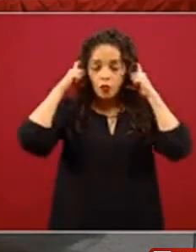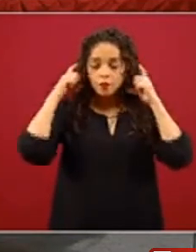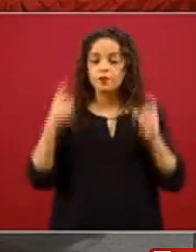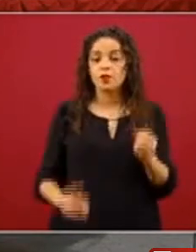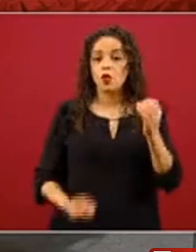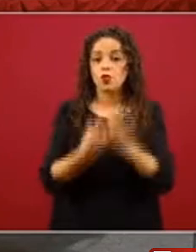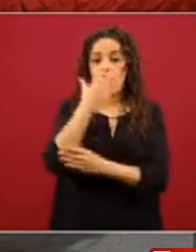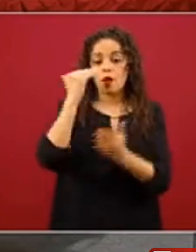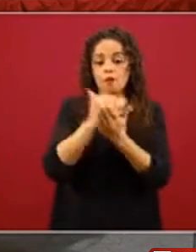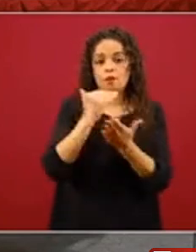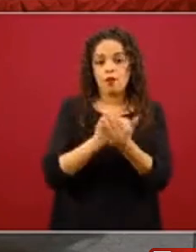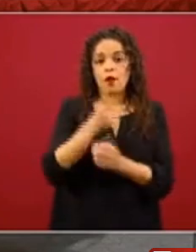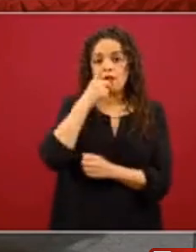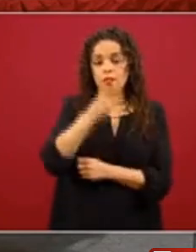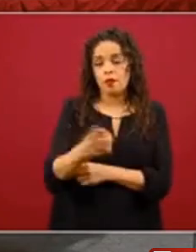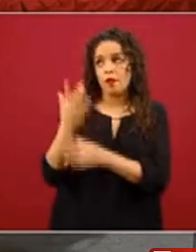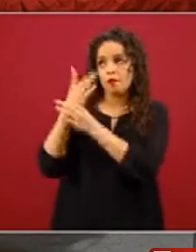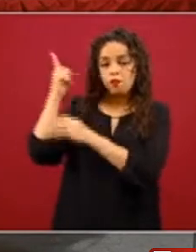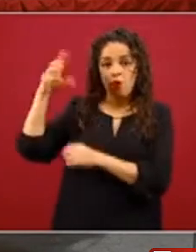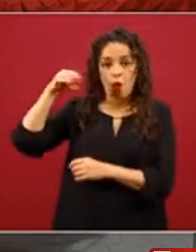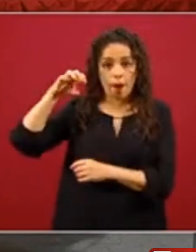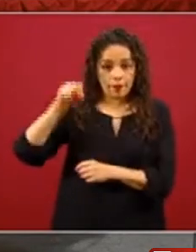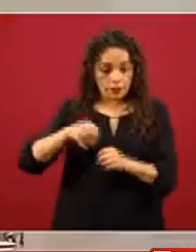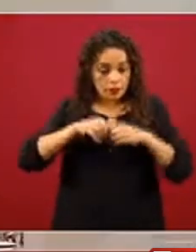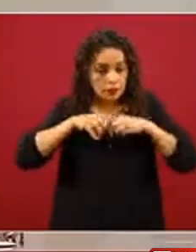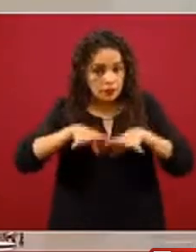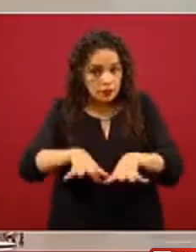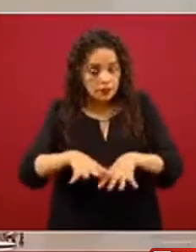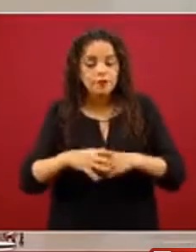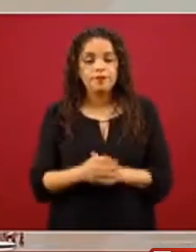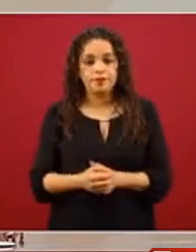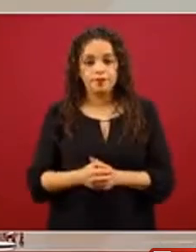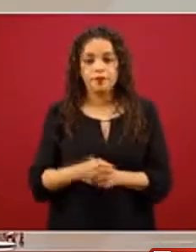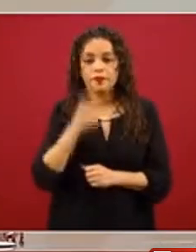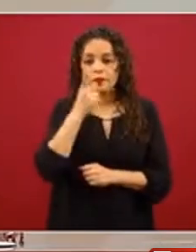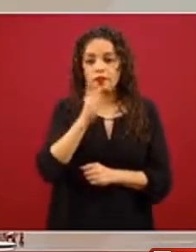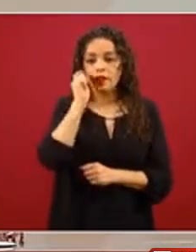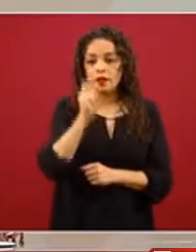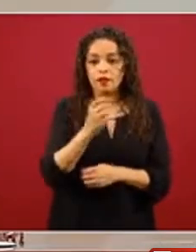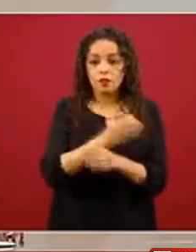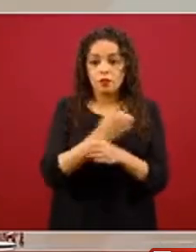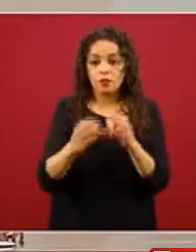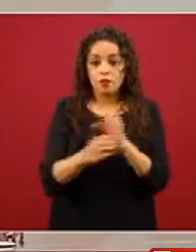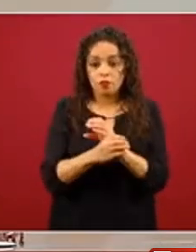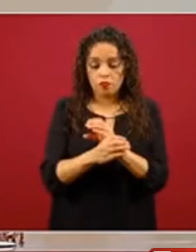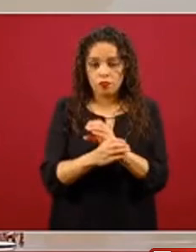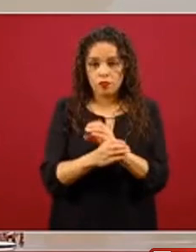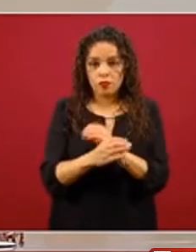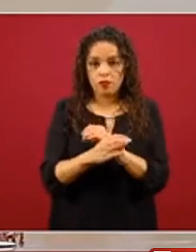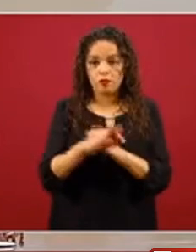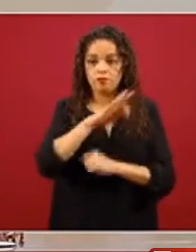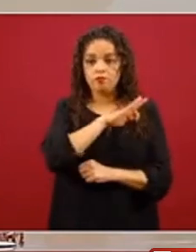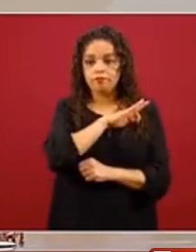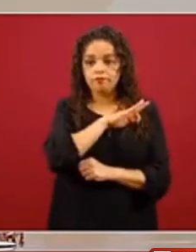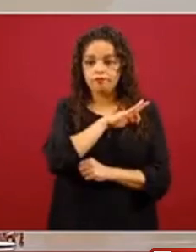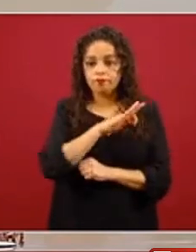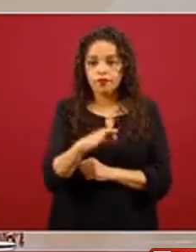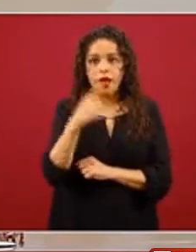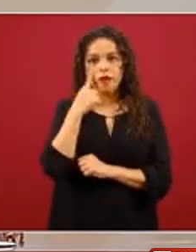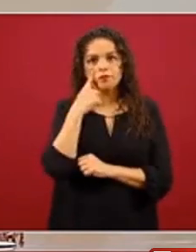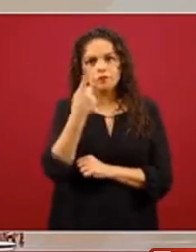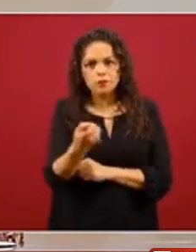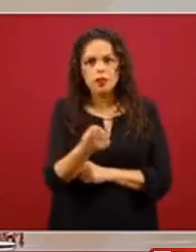Mundial de la Salud pone una serie de elementos que hacen ver posibles